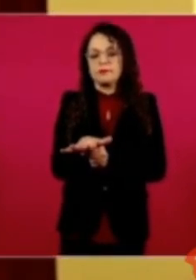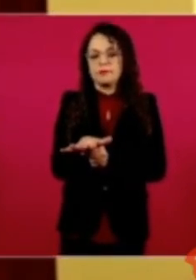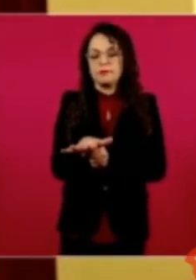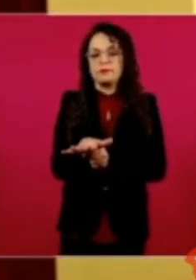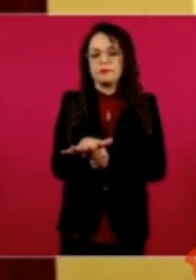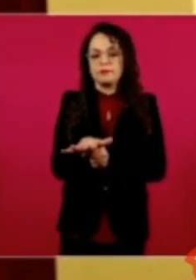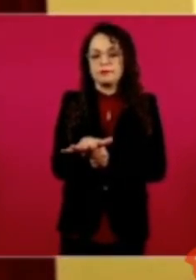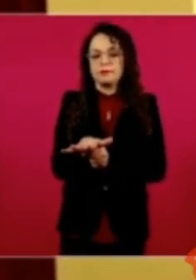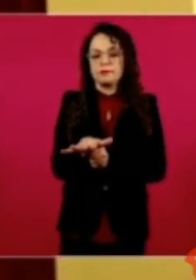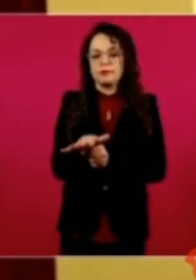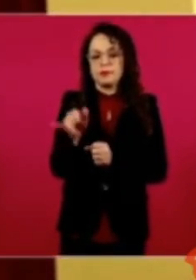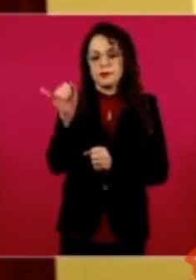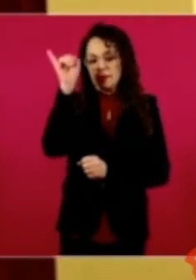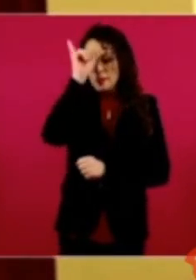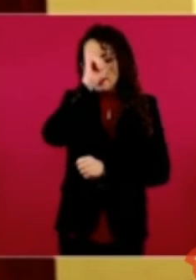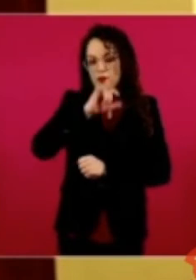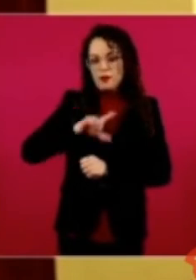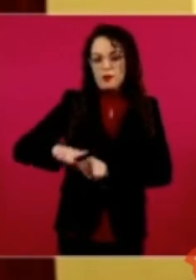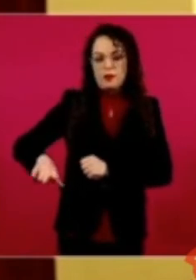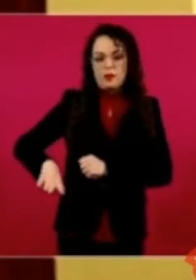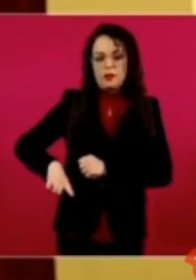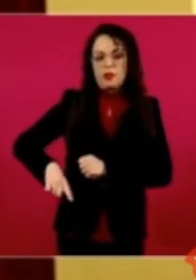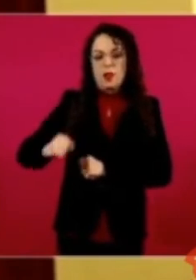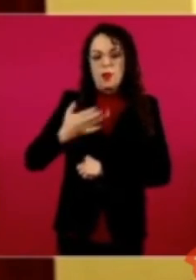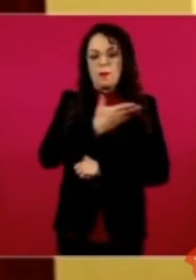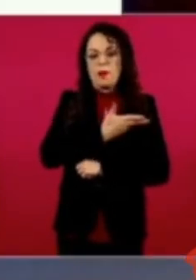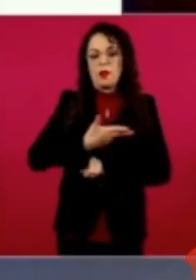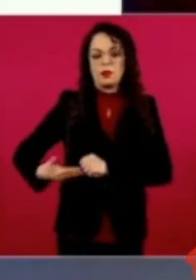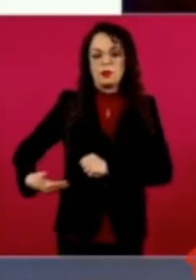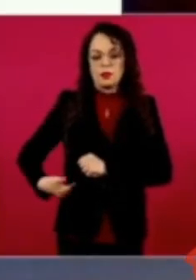y la jefatura de gobierno de la Ciudad de México.